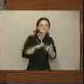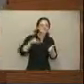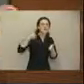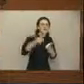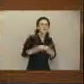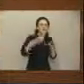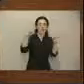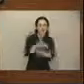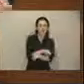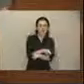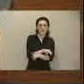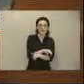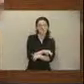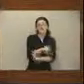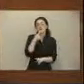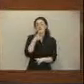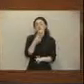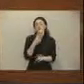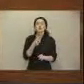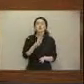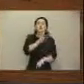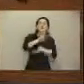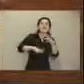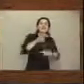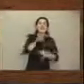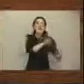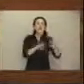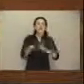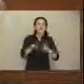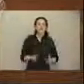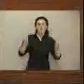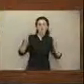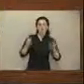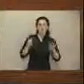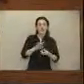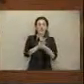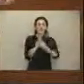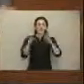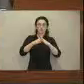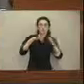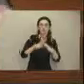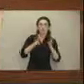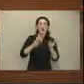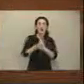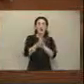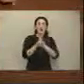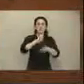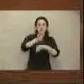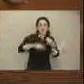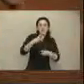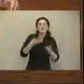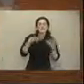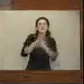caducidad bajo el planteamiento de la reorganización. Un cambio en la estructura, un cambio en la reorganización que le